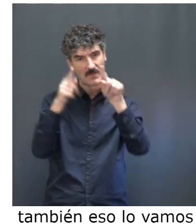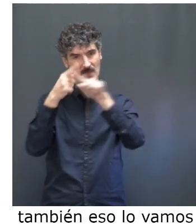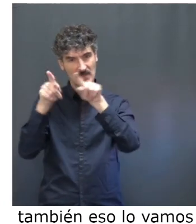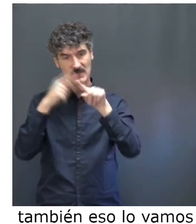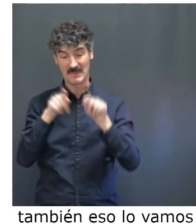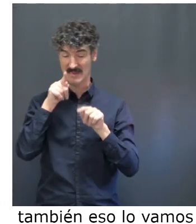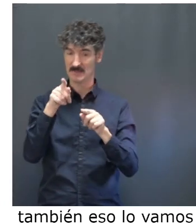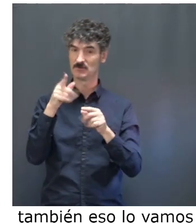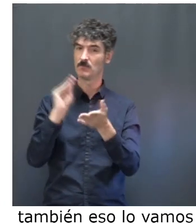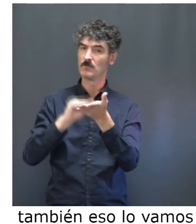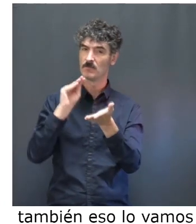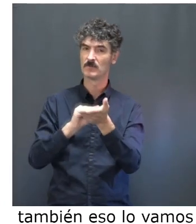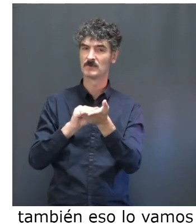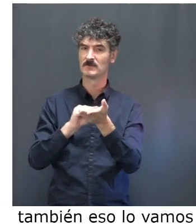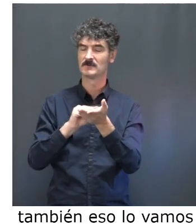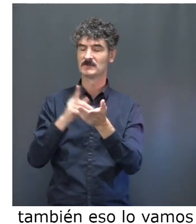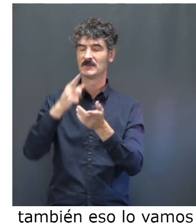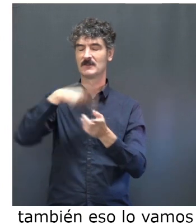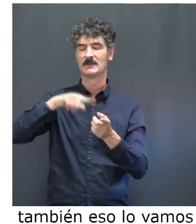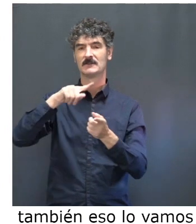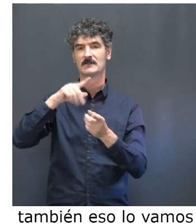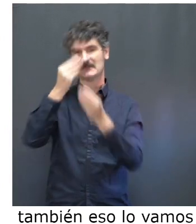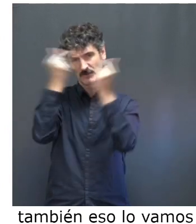esto es lo que a veces se nos escapa, ¿no?